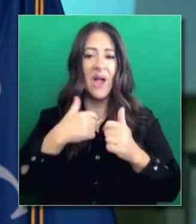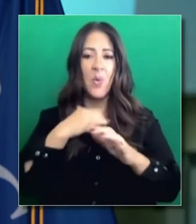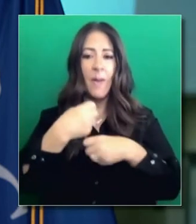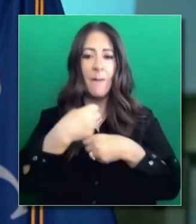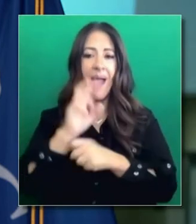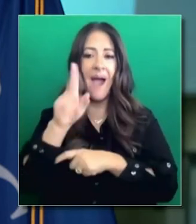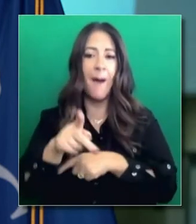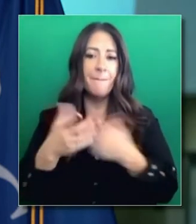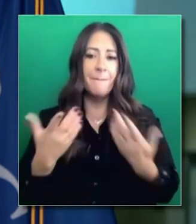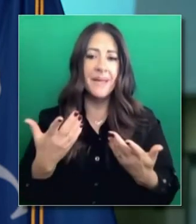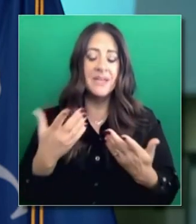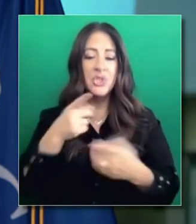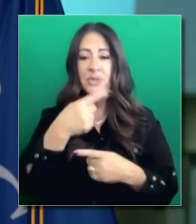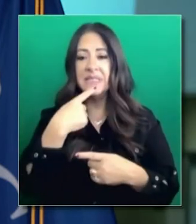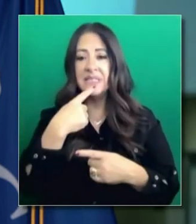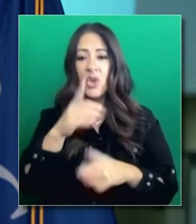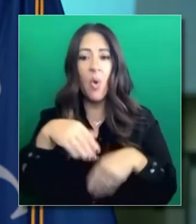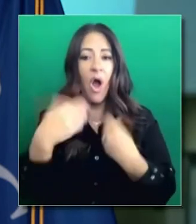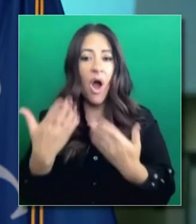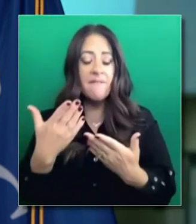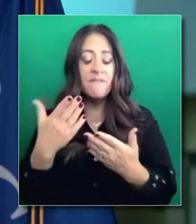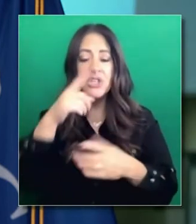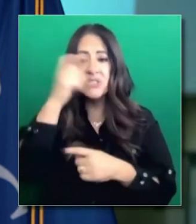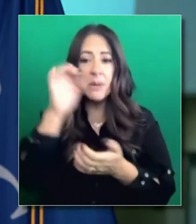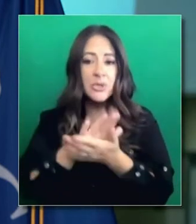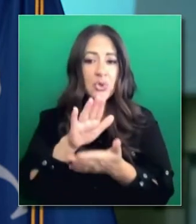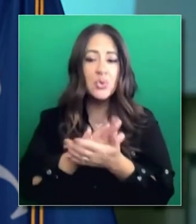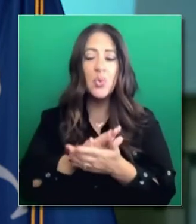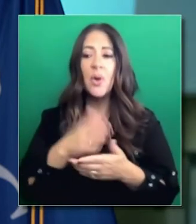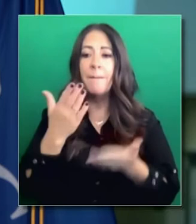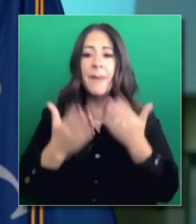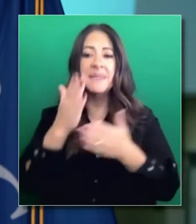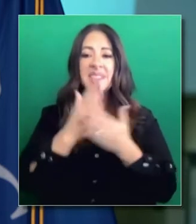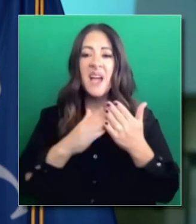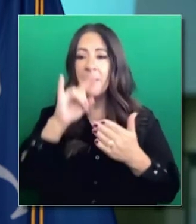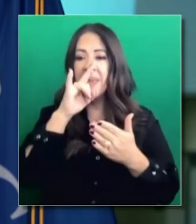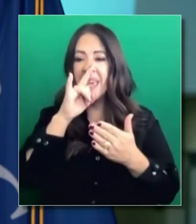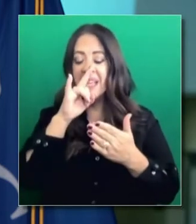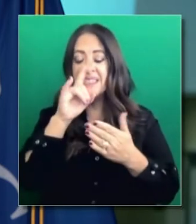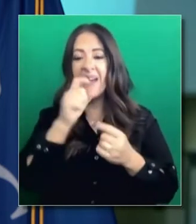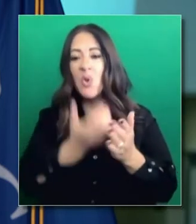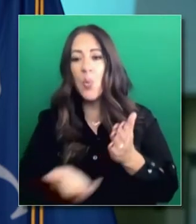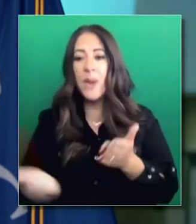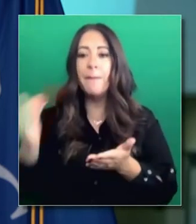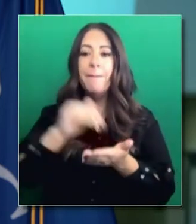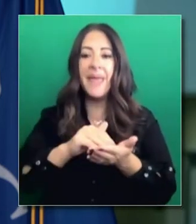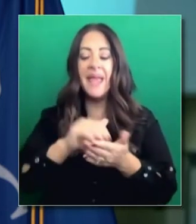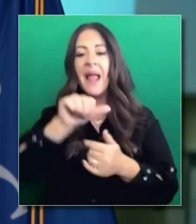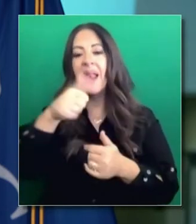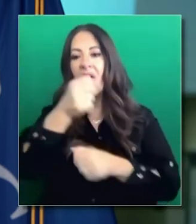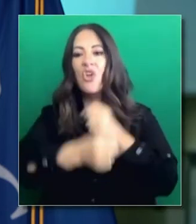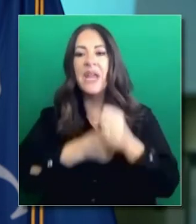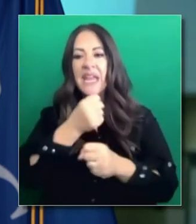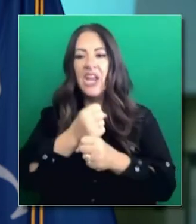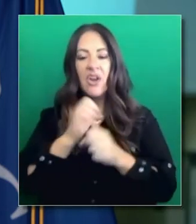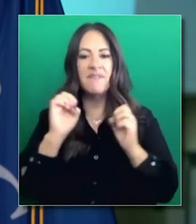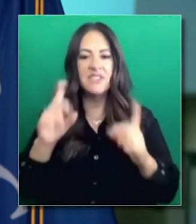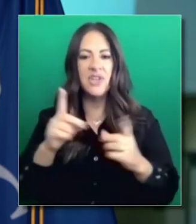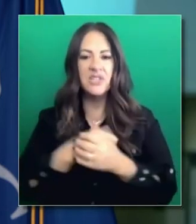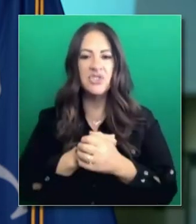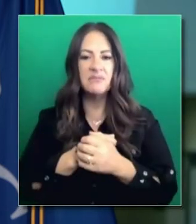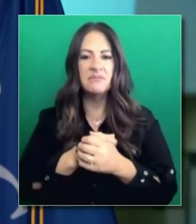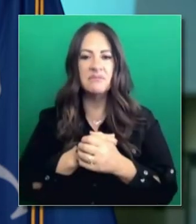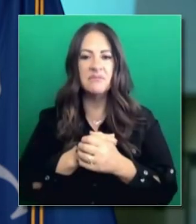para poder rehacernos? ¿Habrá otras clases durante el verano? ¿Tendrán que repetir un año?